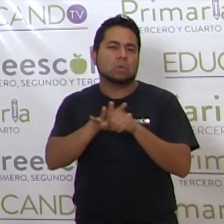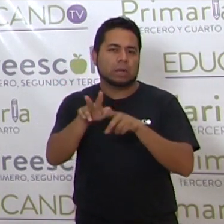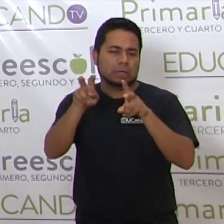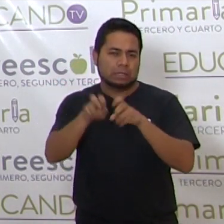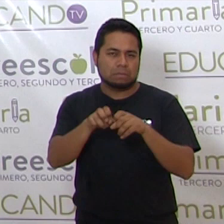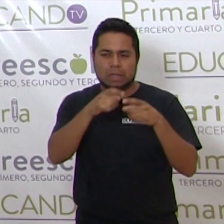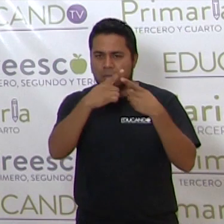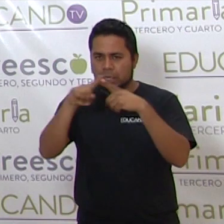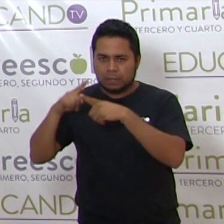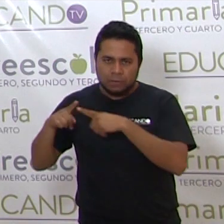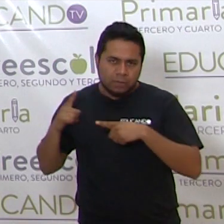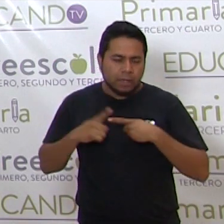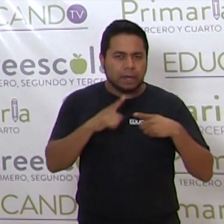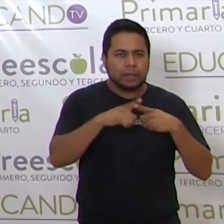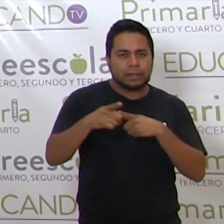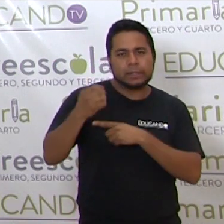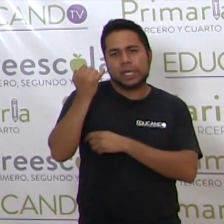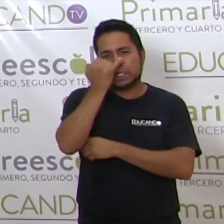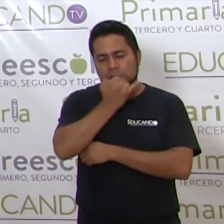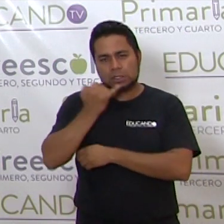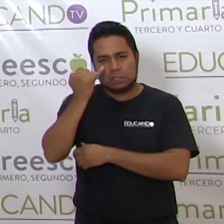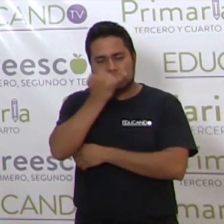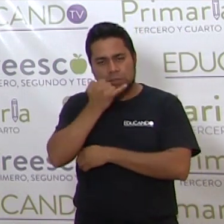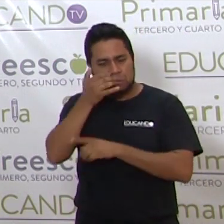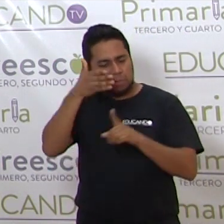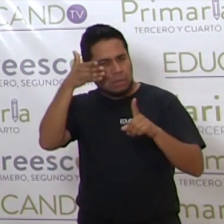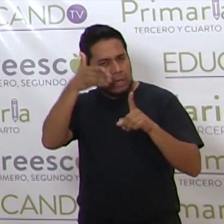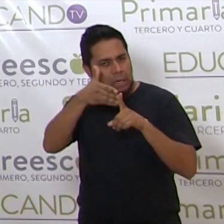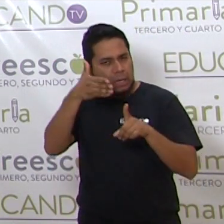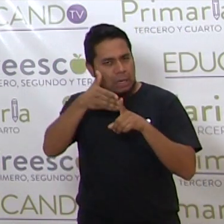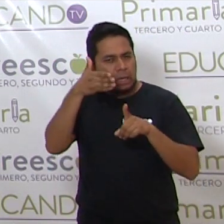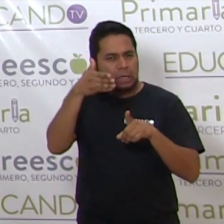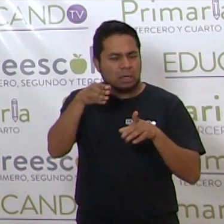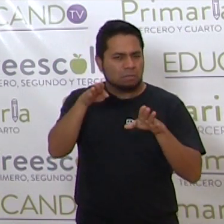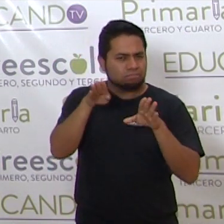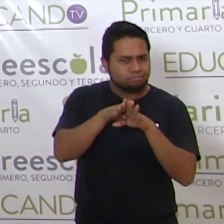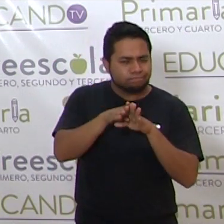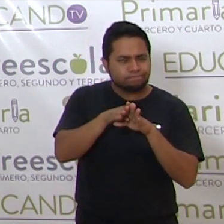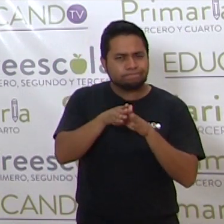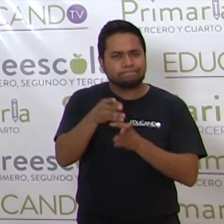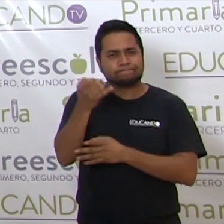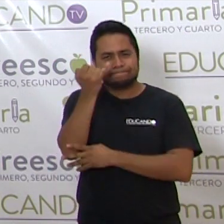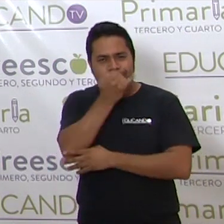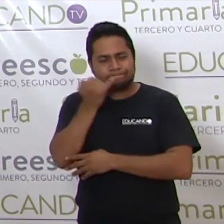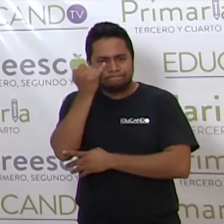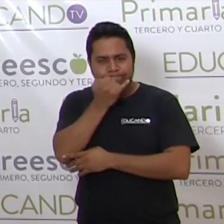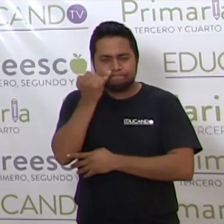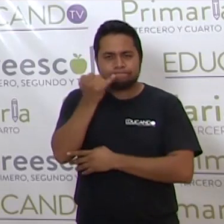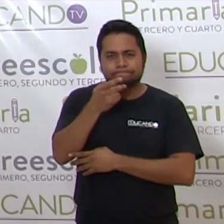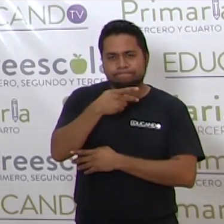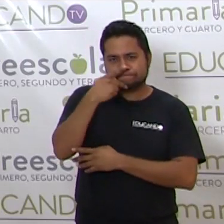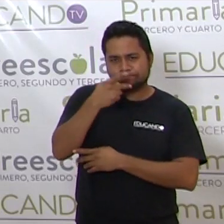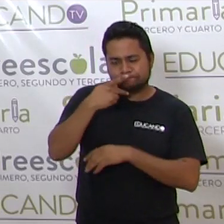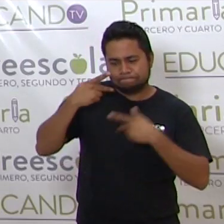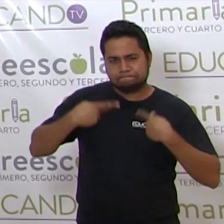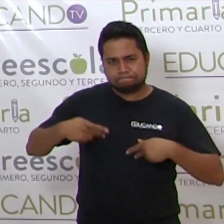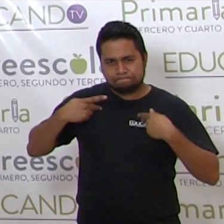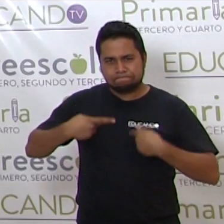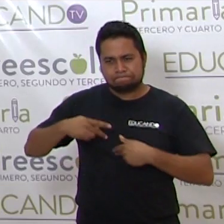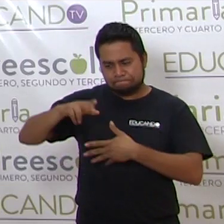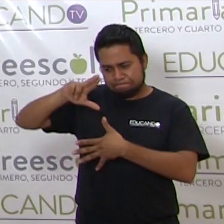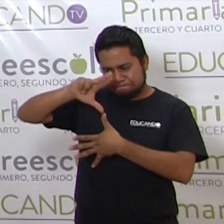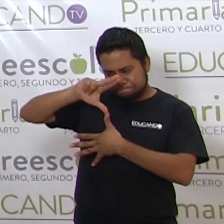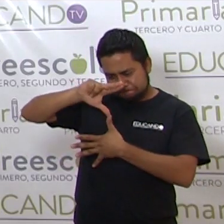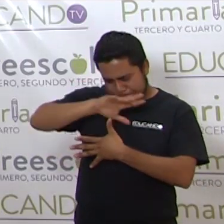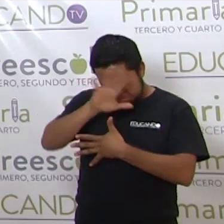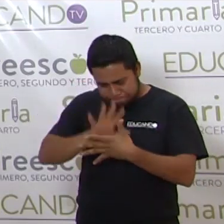variantes lingüísticas y en especial las variantes léxicas de los hispanohablantes y